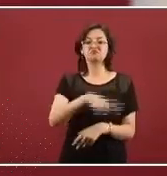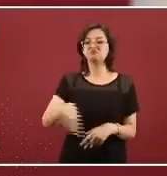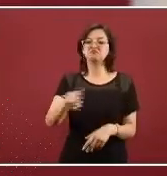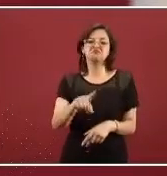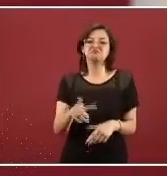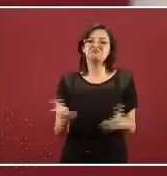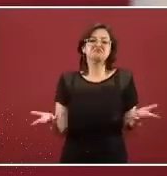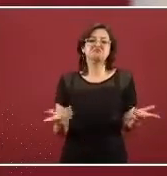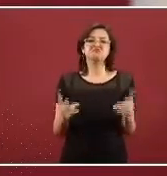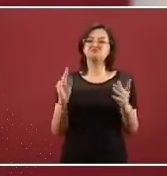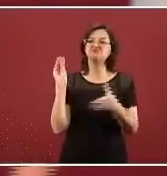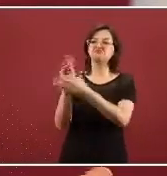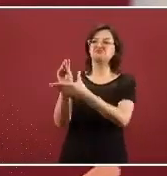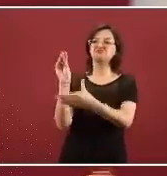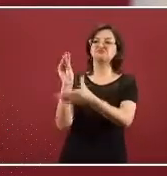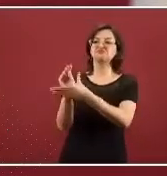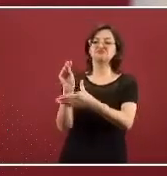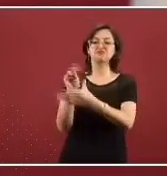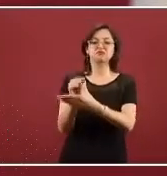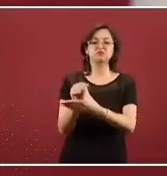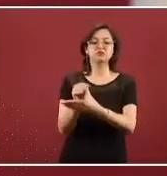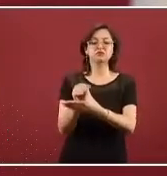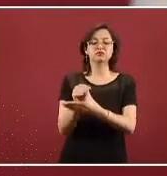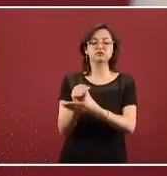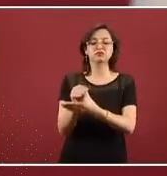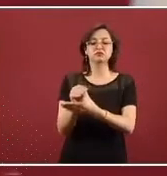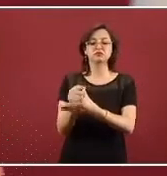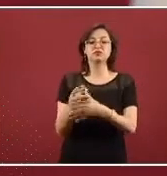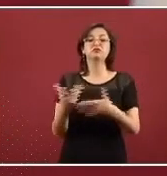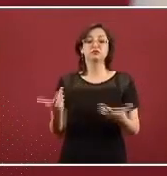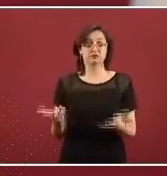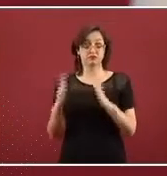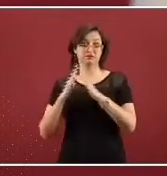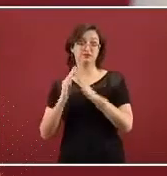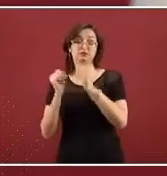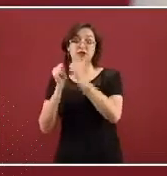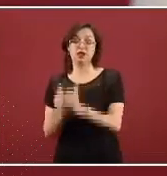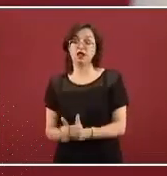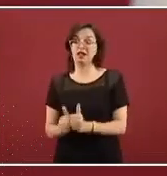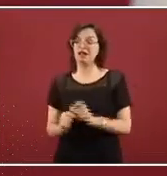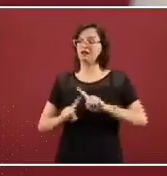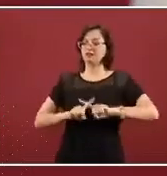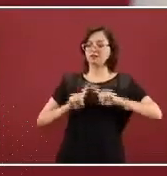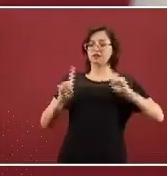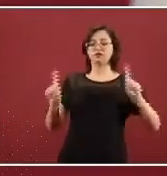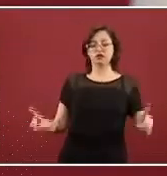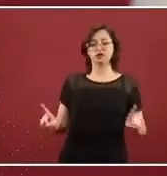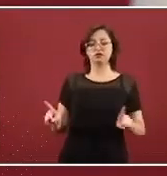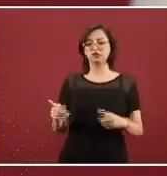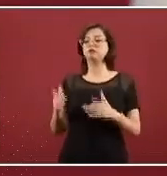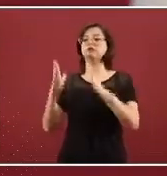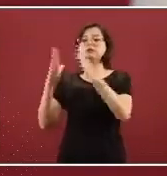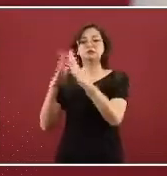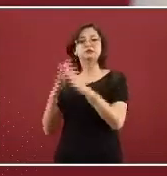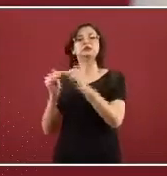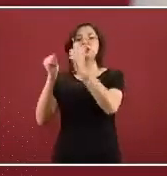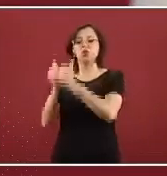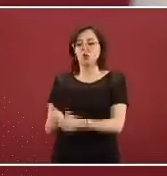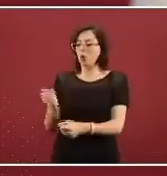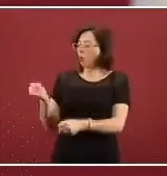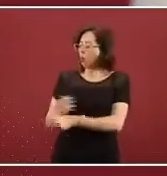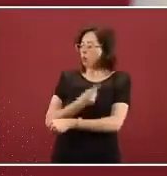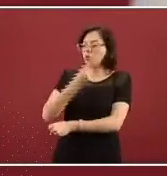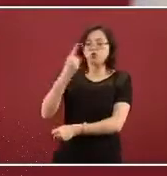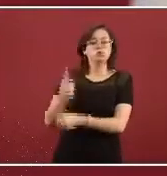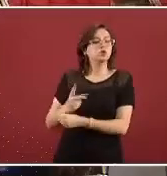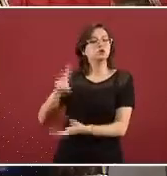nada, con lo que podría ocurrir si hacemos algo. ¿Y qué es ese algo? Quédate en casa. Es la oportunidad